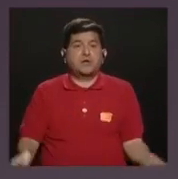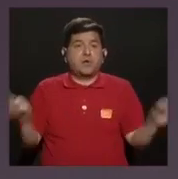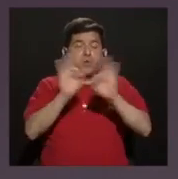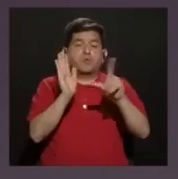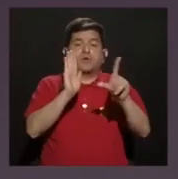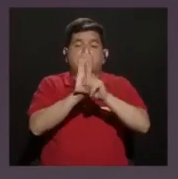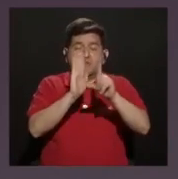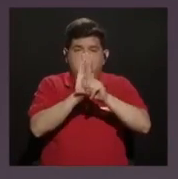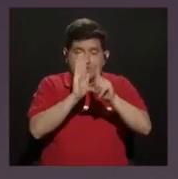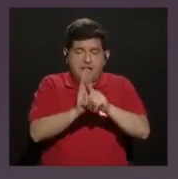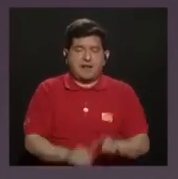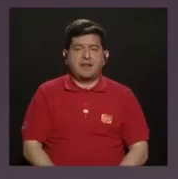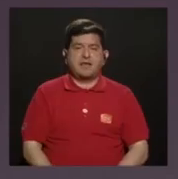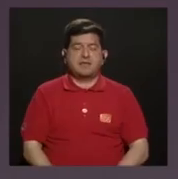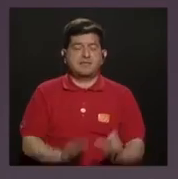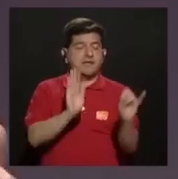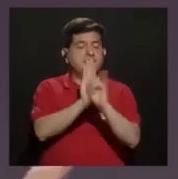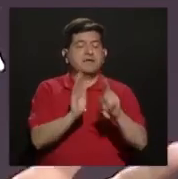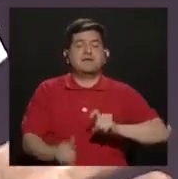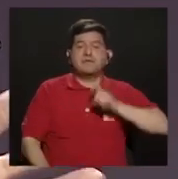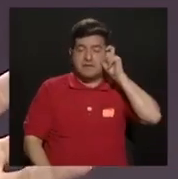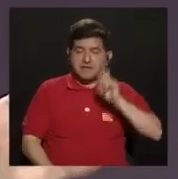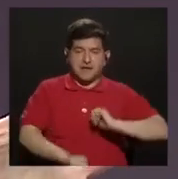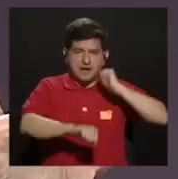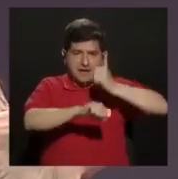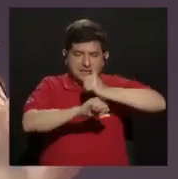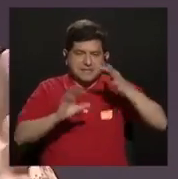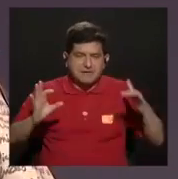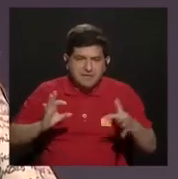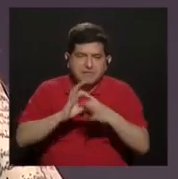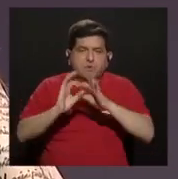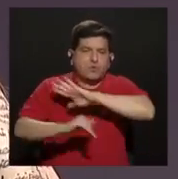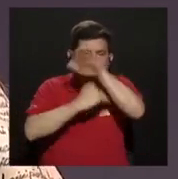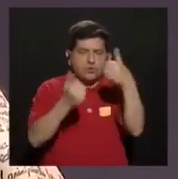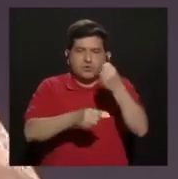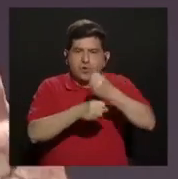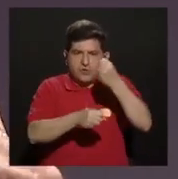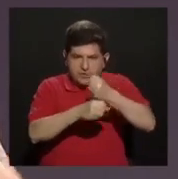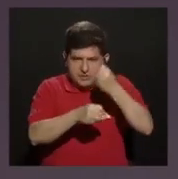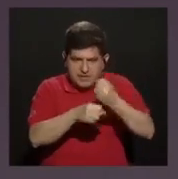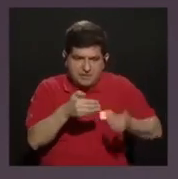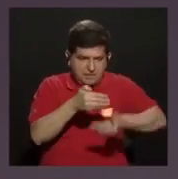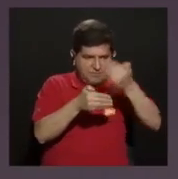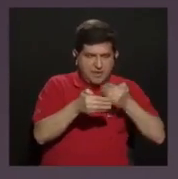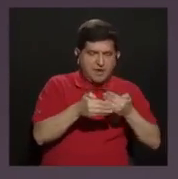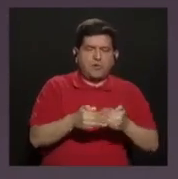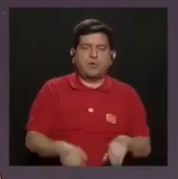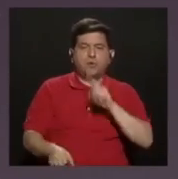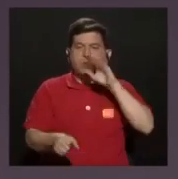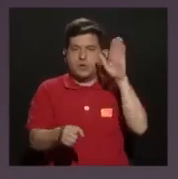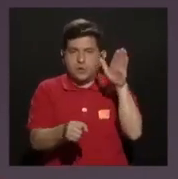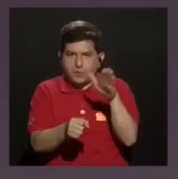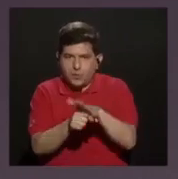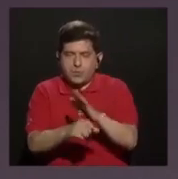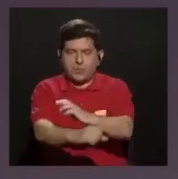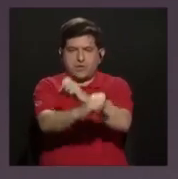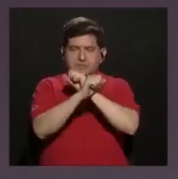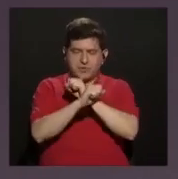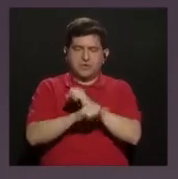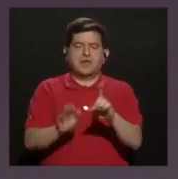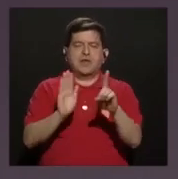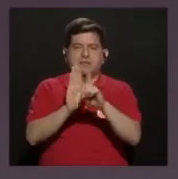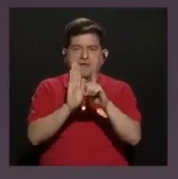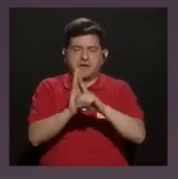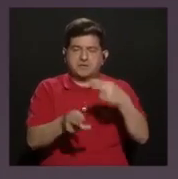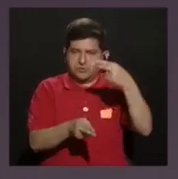Ley de Identidad de Género es que exactamente amarra todo este pequeño trabajo de hormiga, viene y lo cierra, asegurando el derecho al